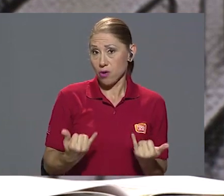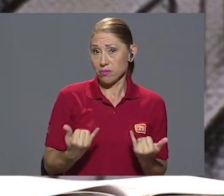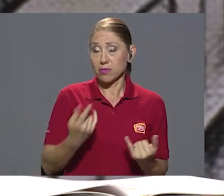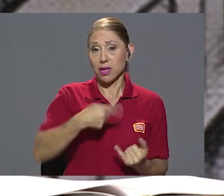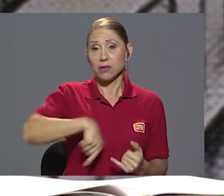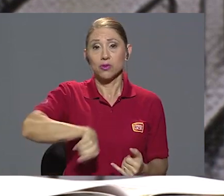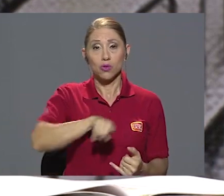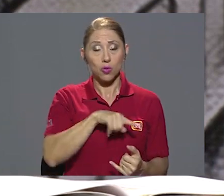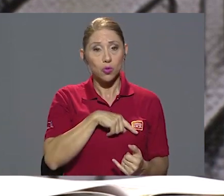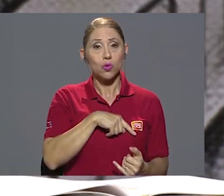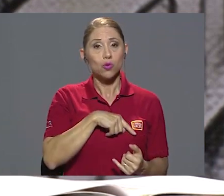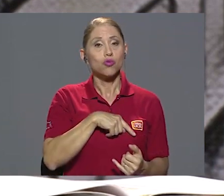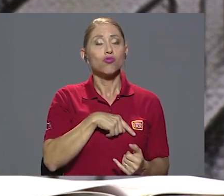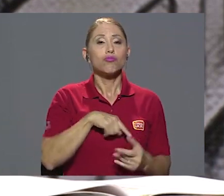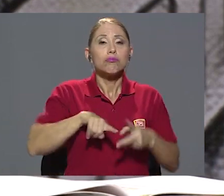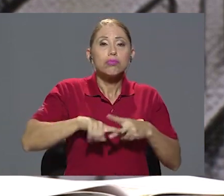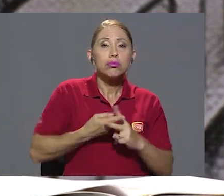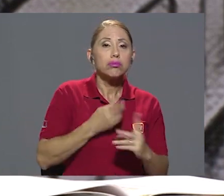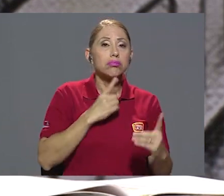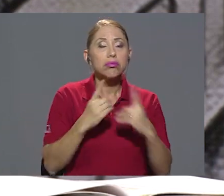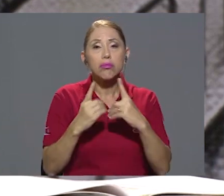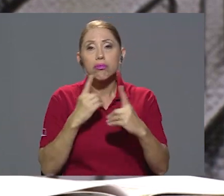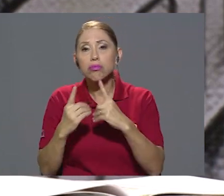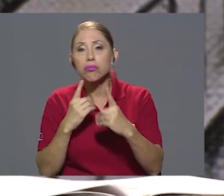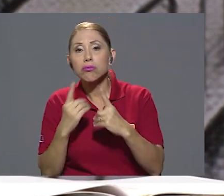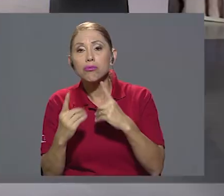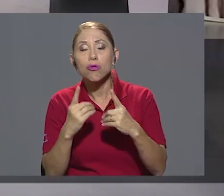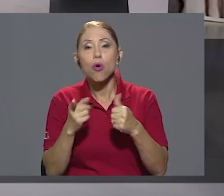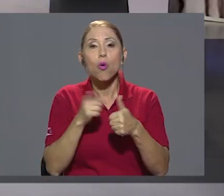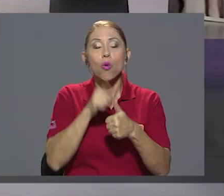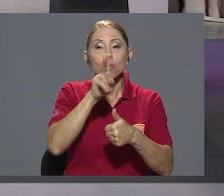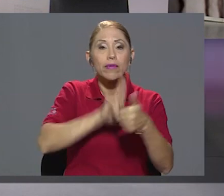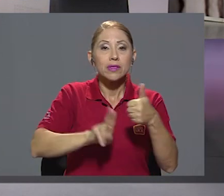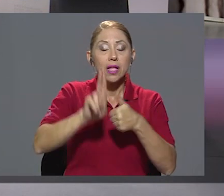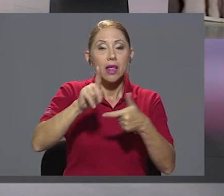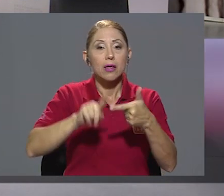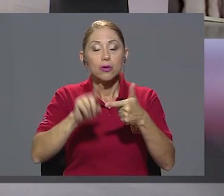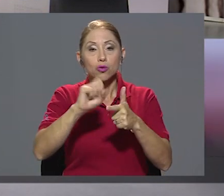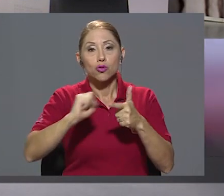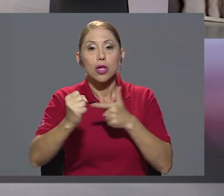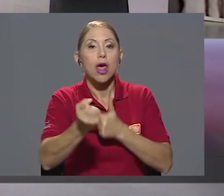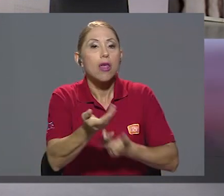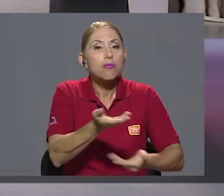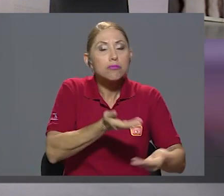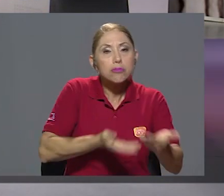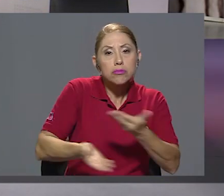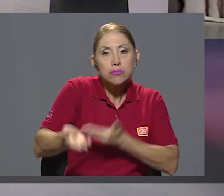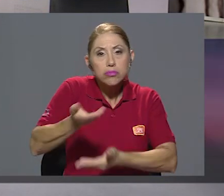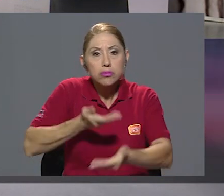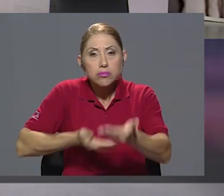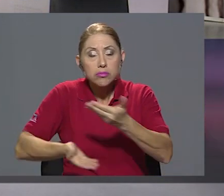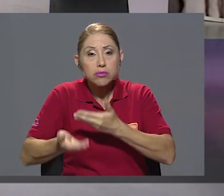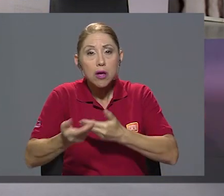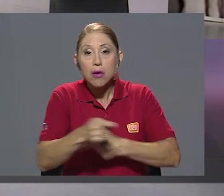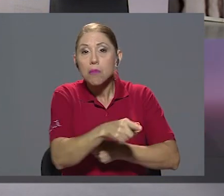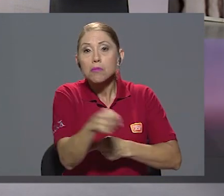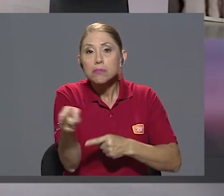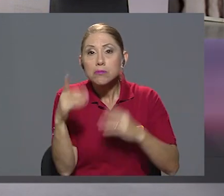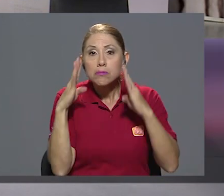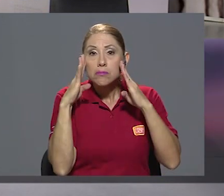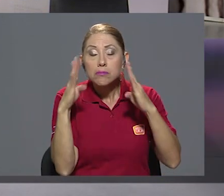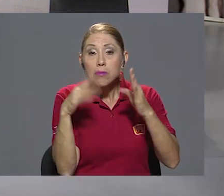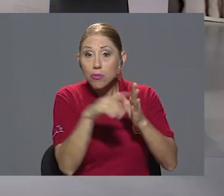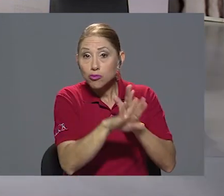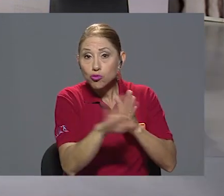abrimos también en ese diálogo universidad-sociedad a las demandas de comunidades y de regiones,